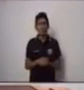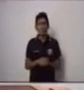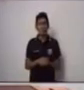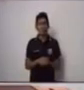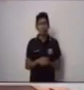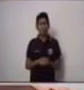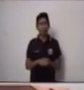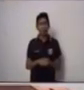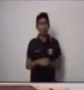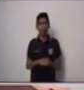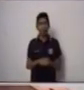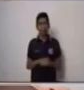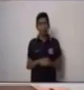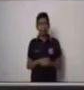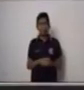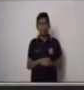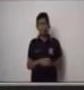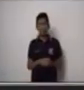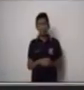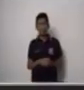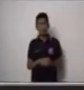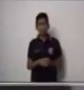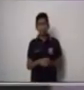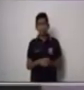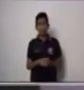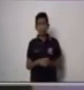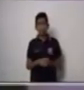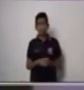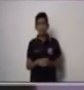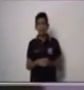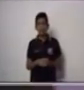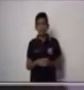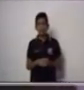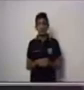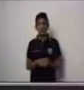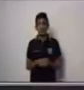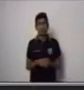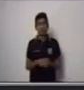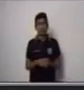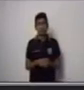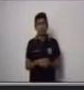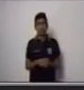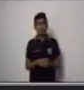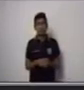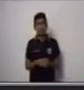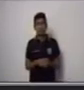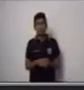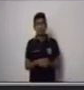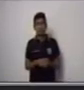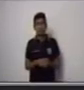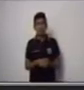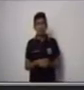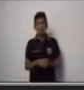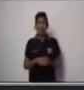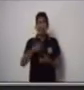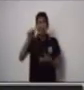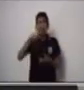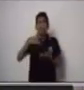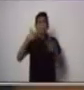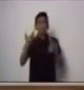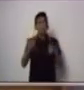lo pego acá lo y para ello vamos a colocar palabras